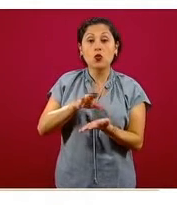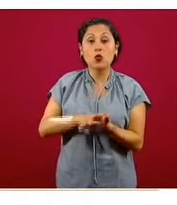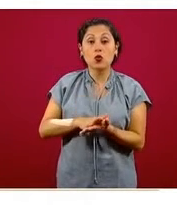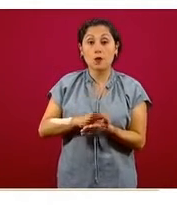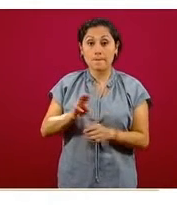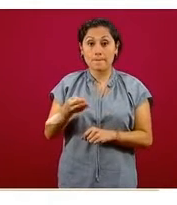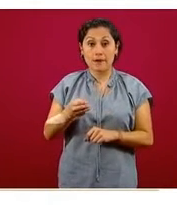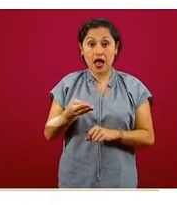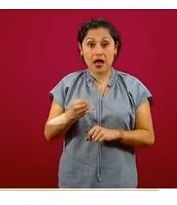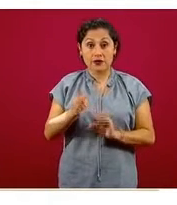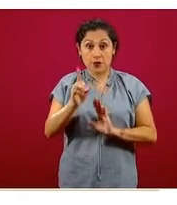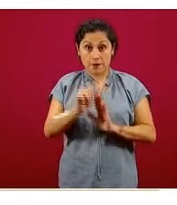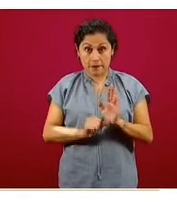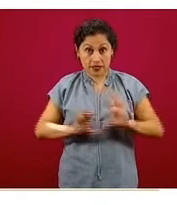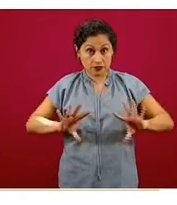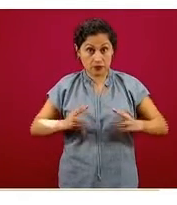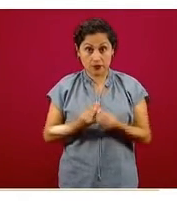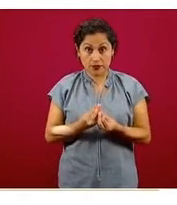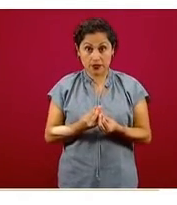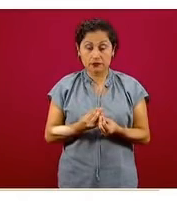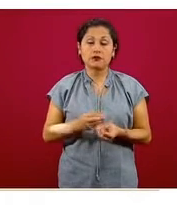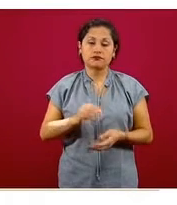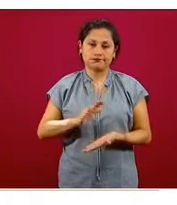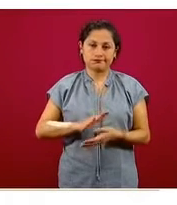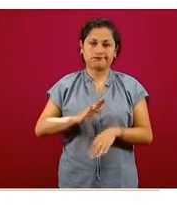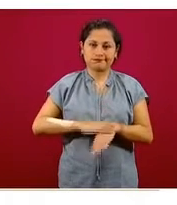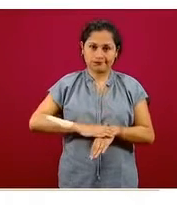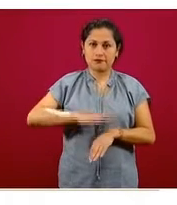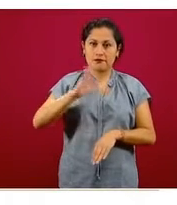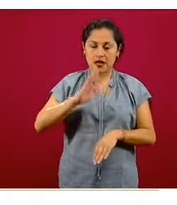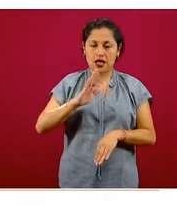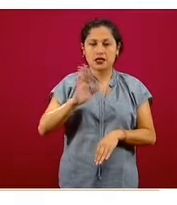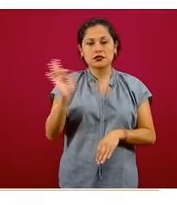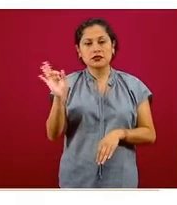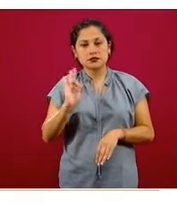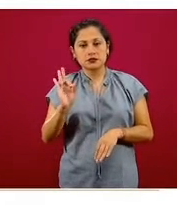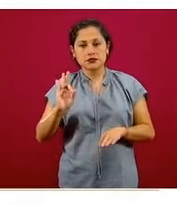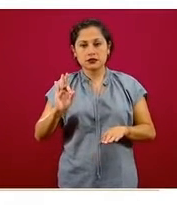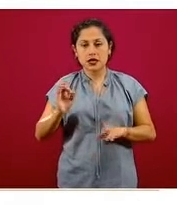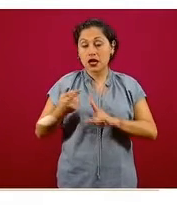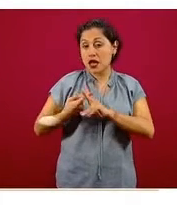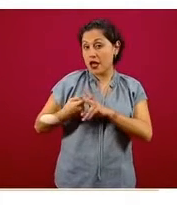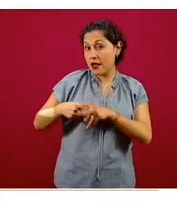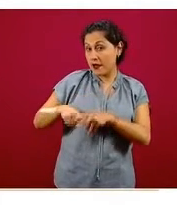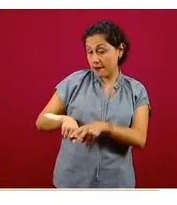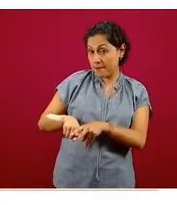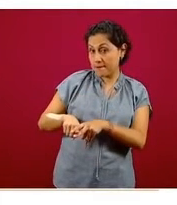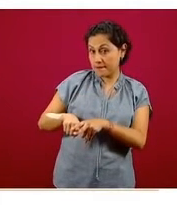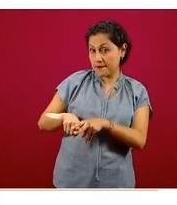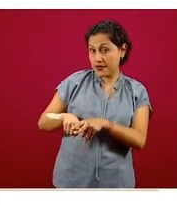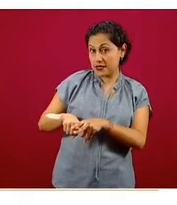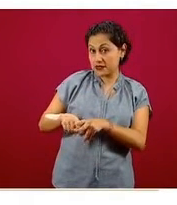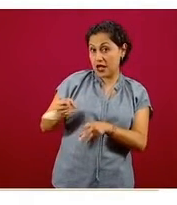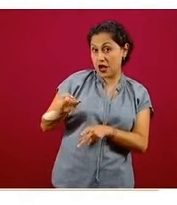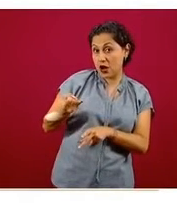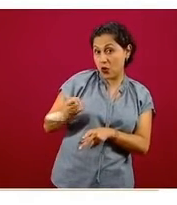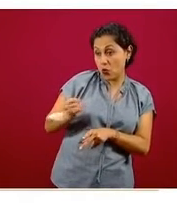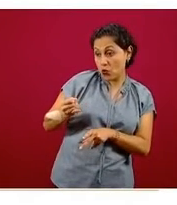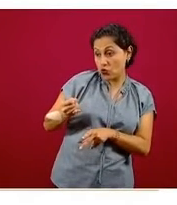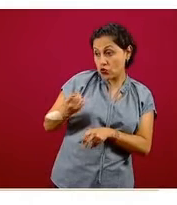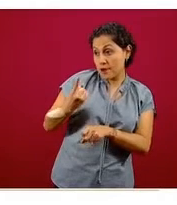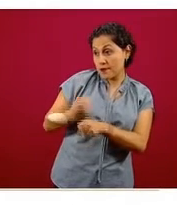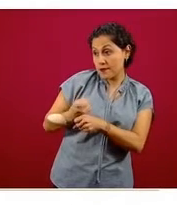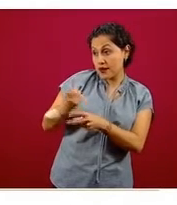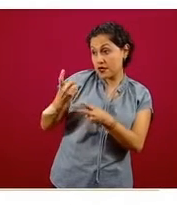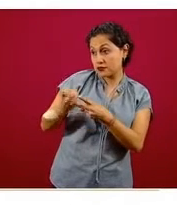mayo, son la mayoría, y si sumamos las que se dieron las primeras 2 semanas, 3 semanas de junio,